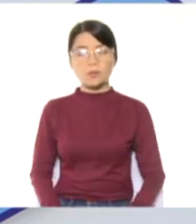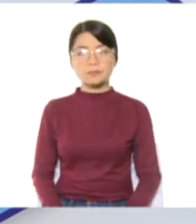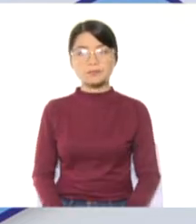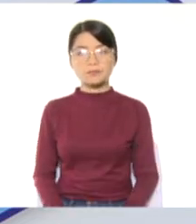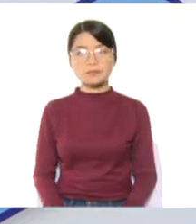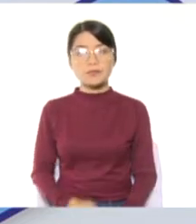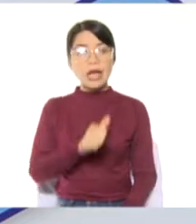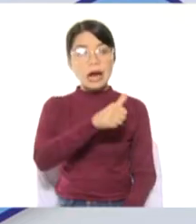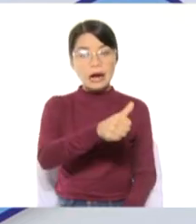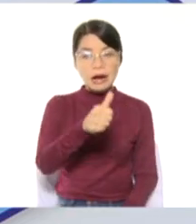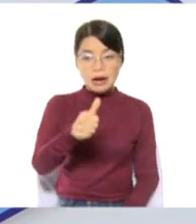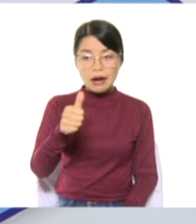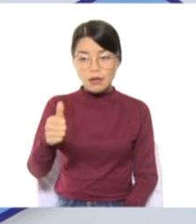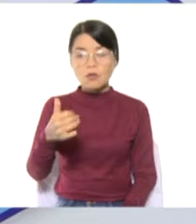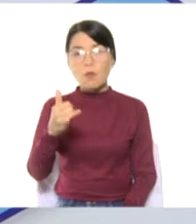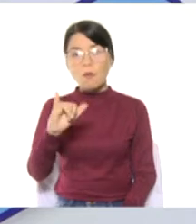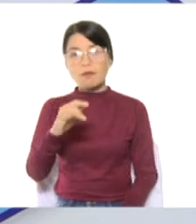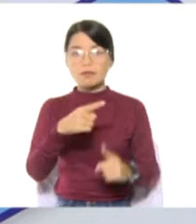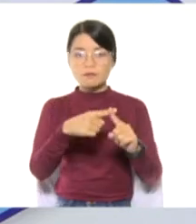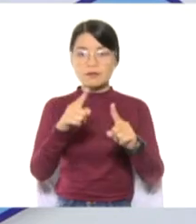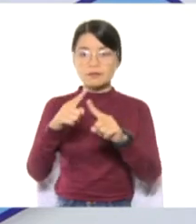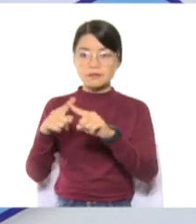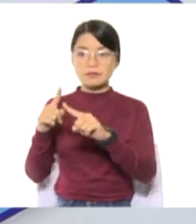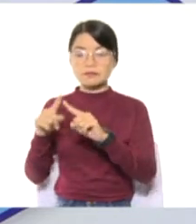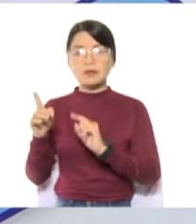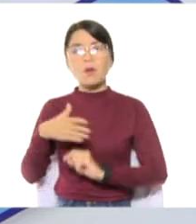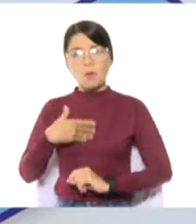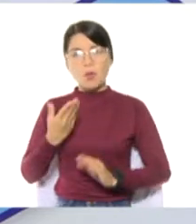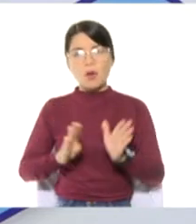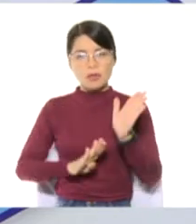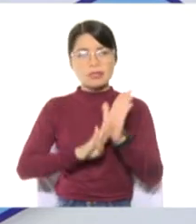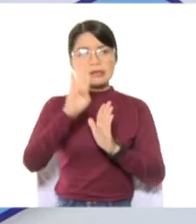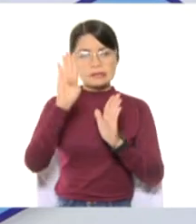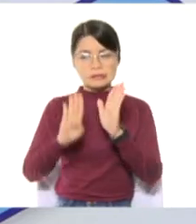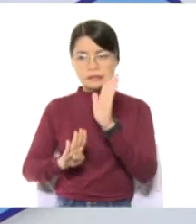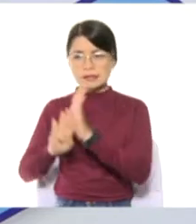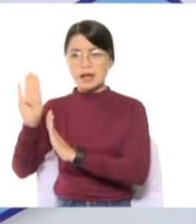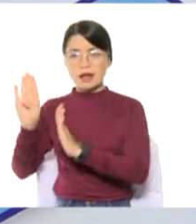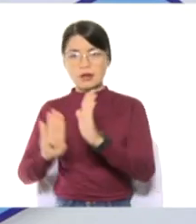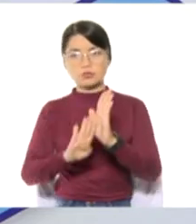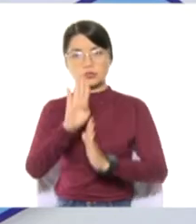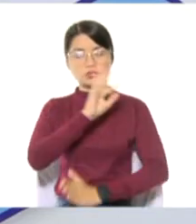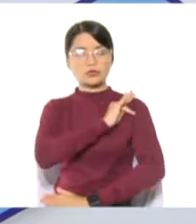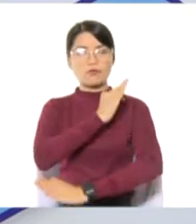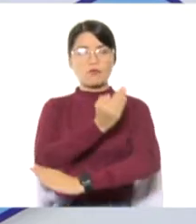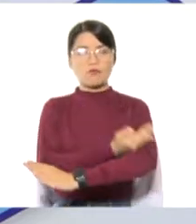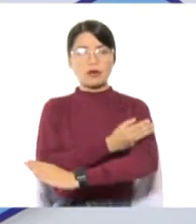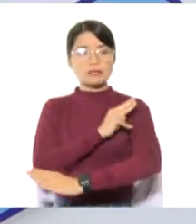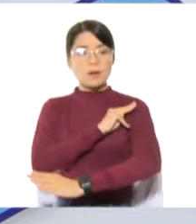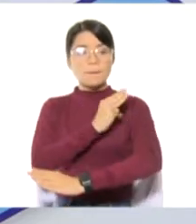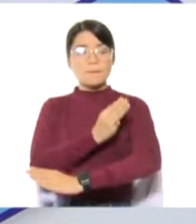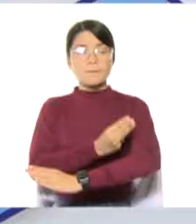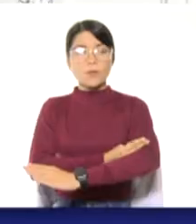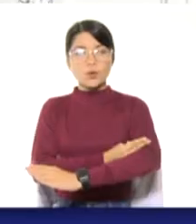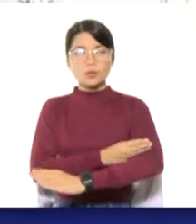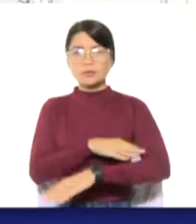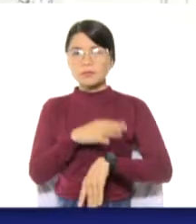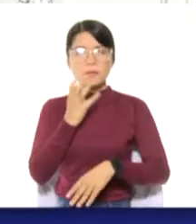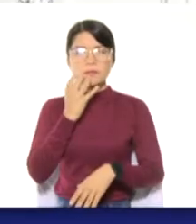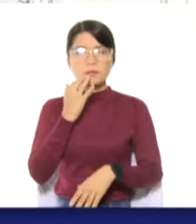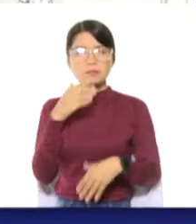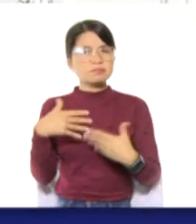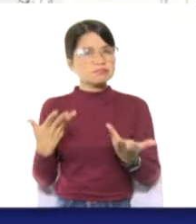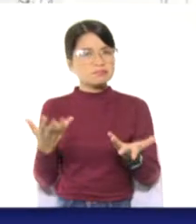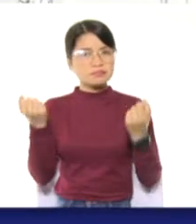decir que no se puede desarrollar y para ello vamos a observar los ejercicios. Por ejemplo, ¿qué ejercicio podemos ejecutar para comenzar a trabajar la